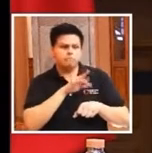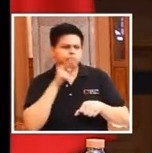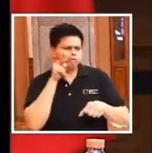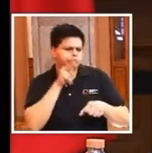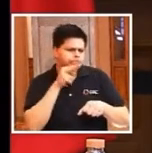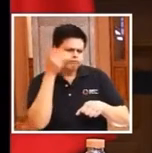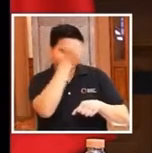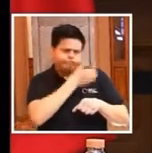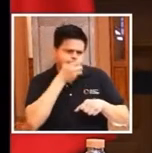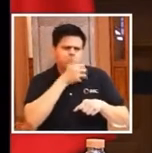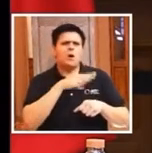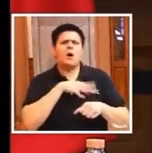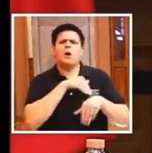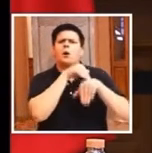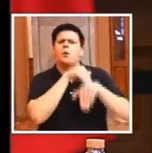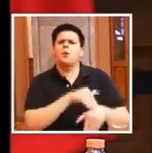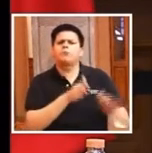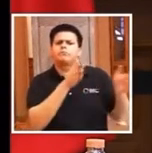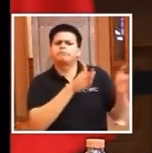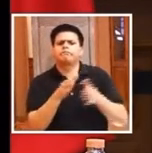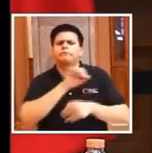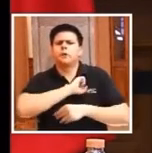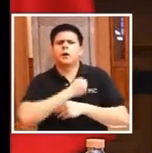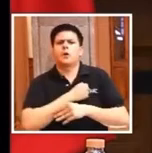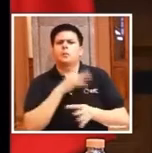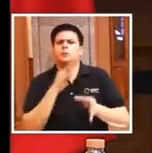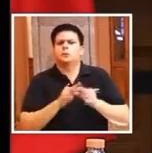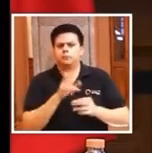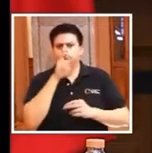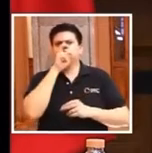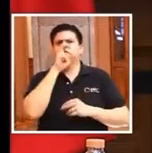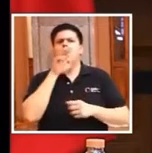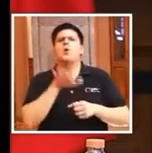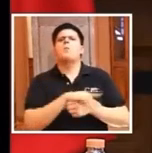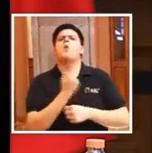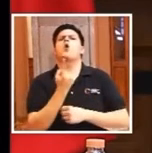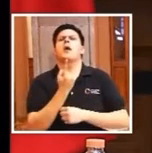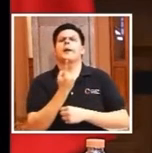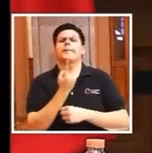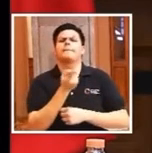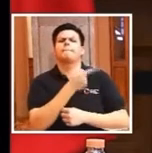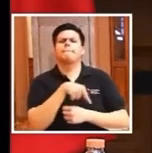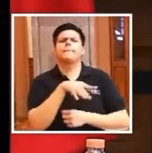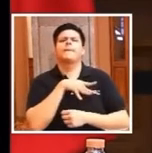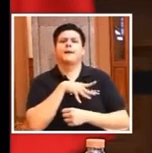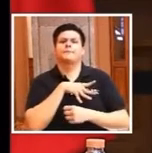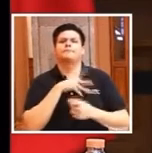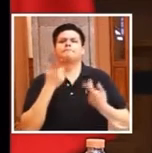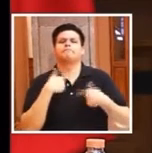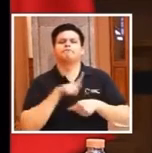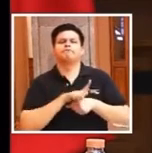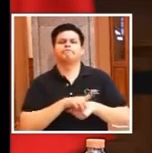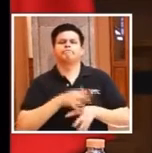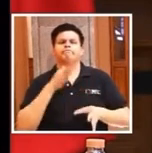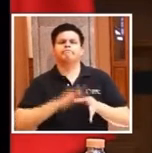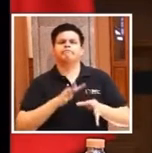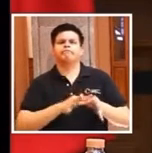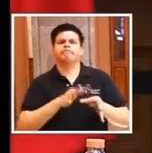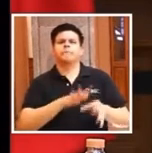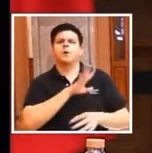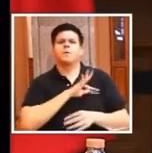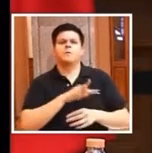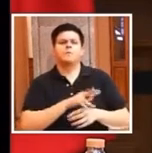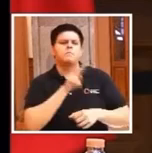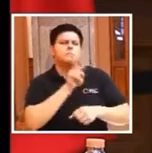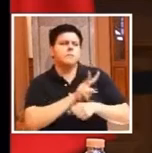los protocolos sanitarios de una manera más estricta. ¿Por qué razón? Porque hay personal que puede usar